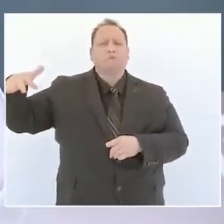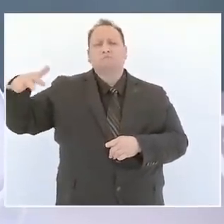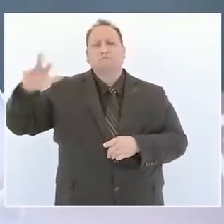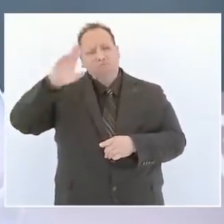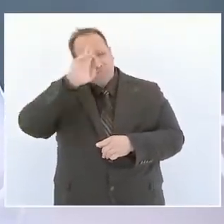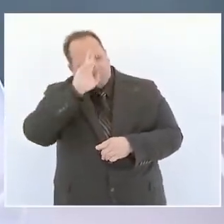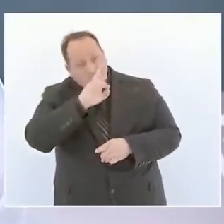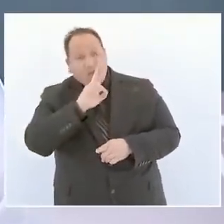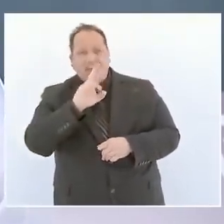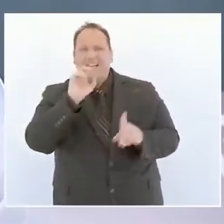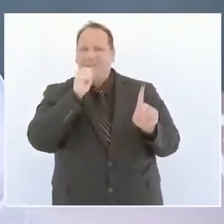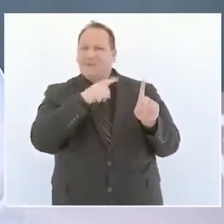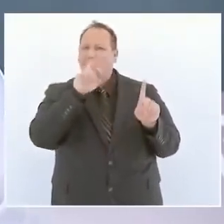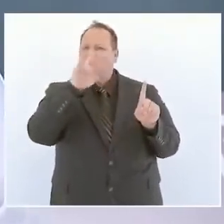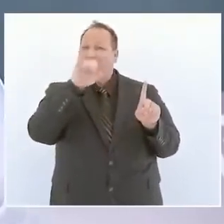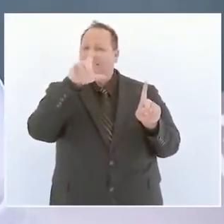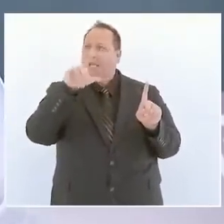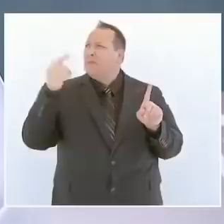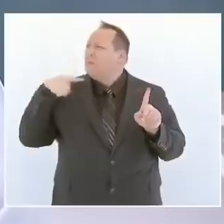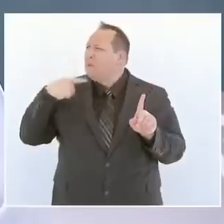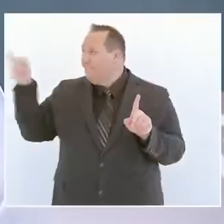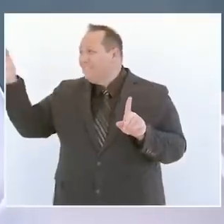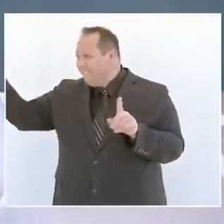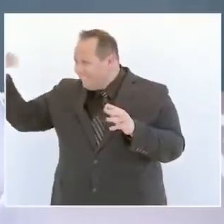Rosa Isela. La gente nos pide